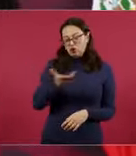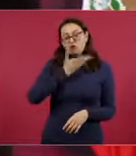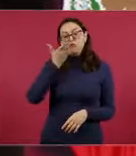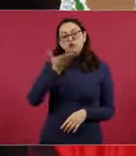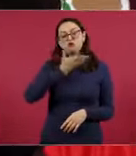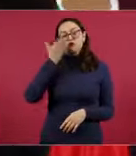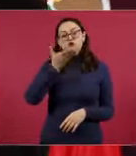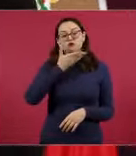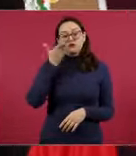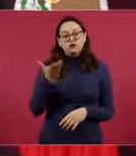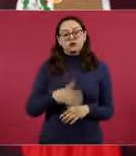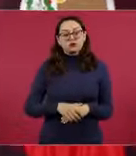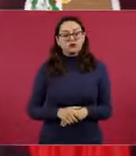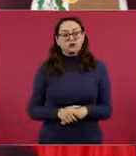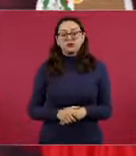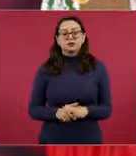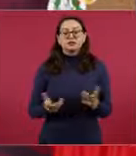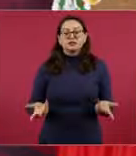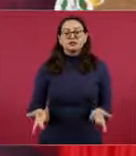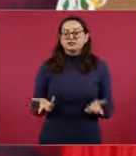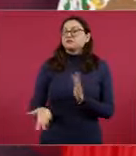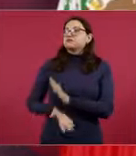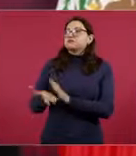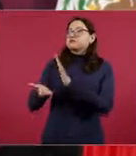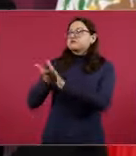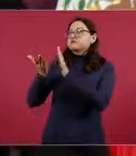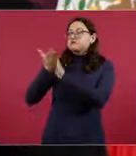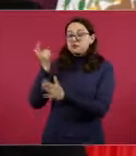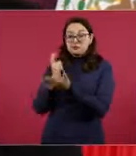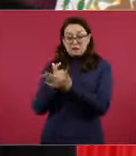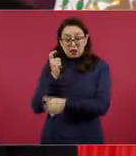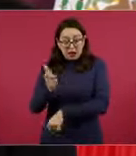tienen la posibilidad de pagar a un arquitecto o a un ingeniero.